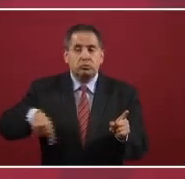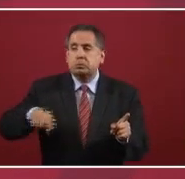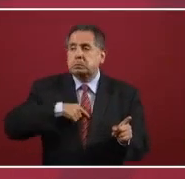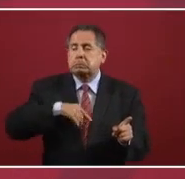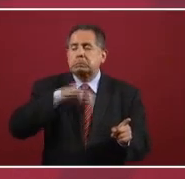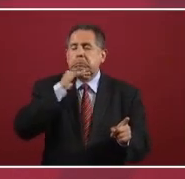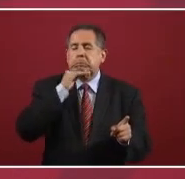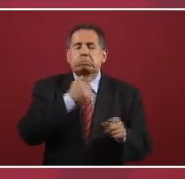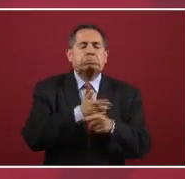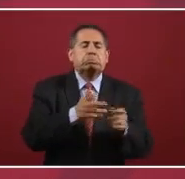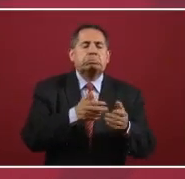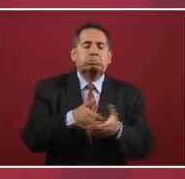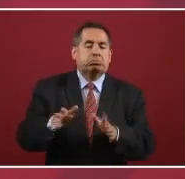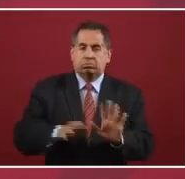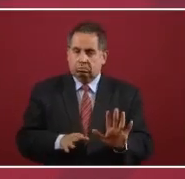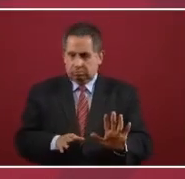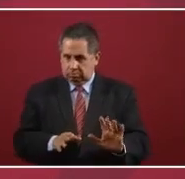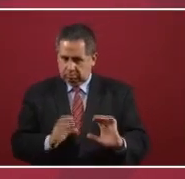delitos